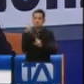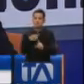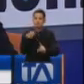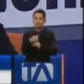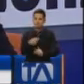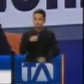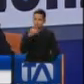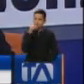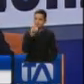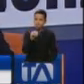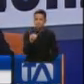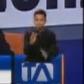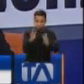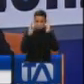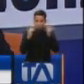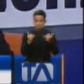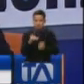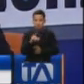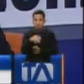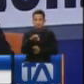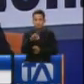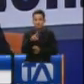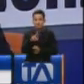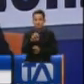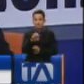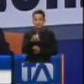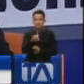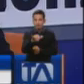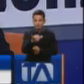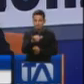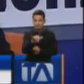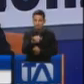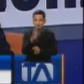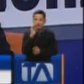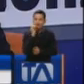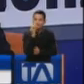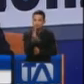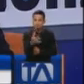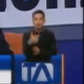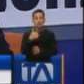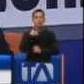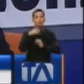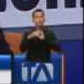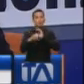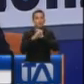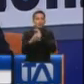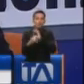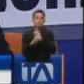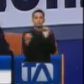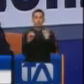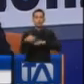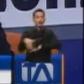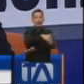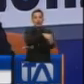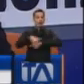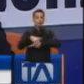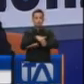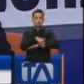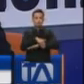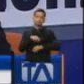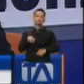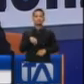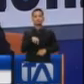a Freddy, ojalá nos esté viendo. Cuando yo salgo de mi casa y tomo un bus o camino por la calle, yo no le he dado permiso